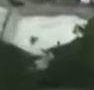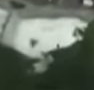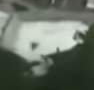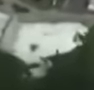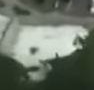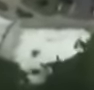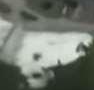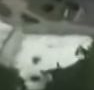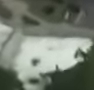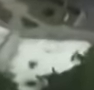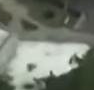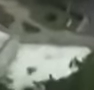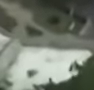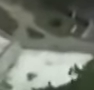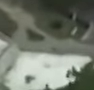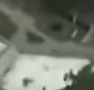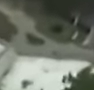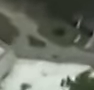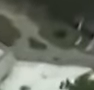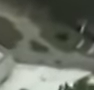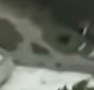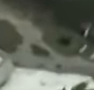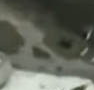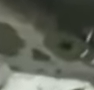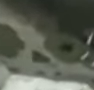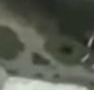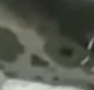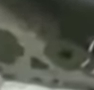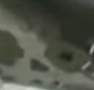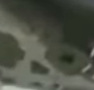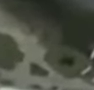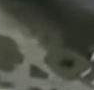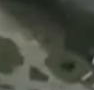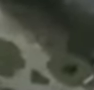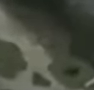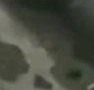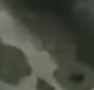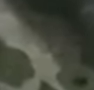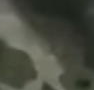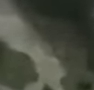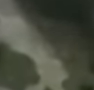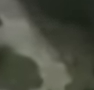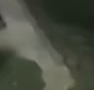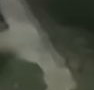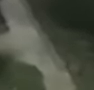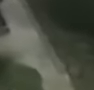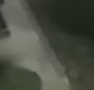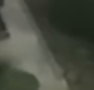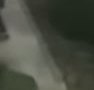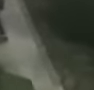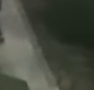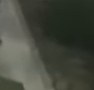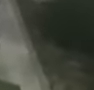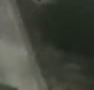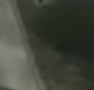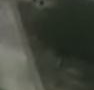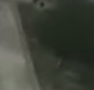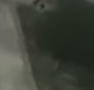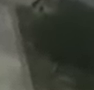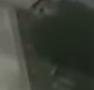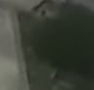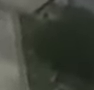Iniciamos esa transmisión desde el Teatro Teresa Carreño, donde se realizará el encuentro con la